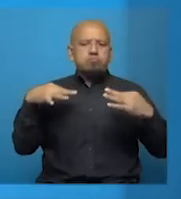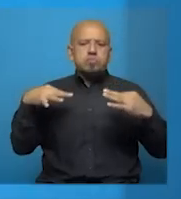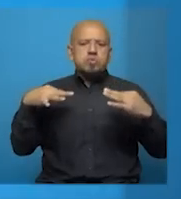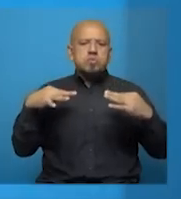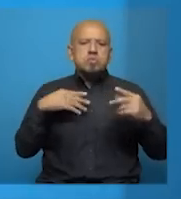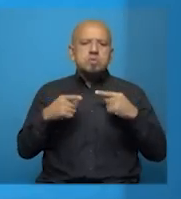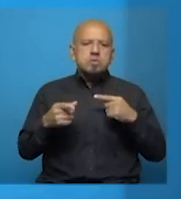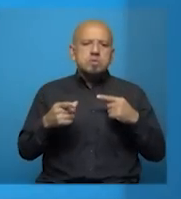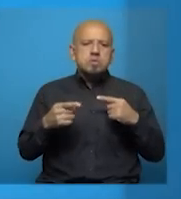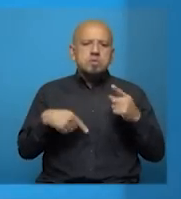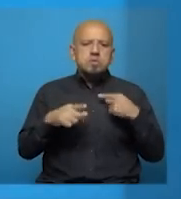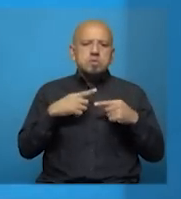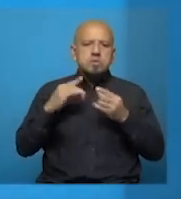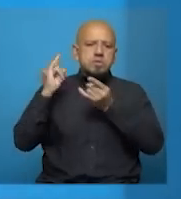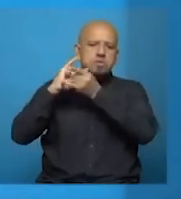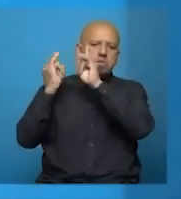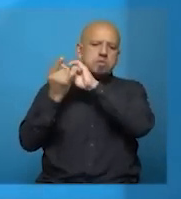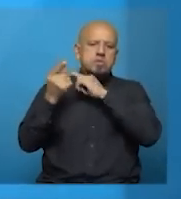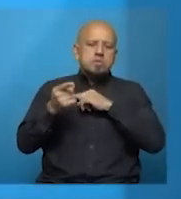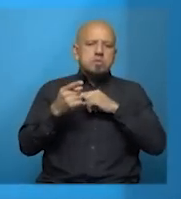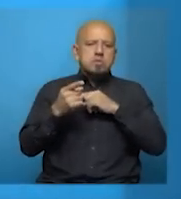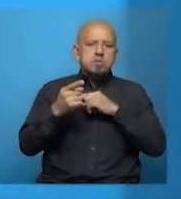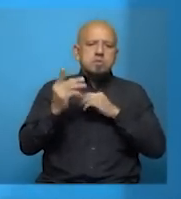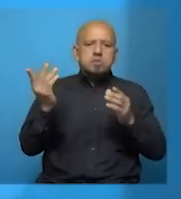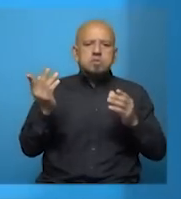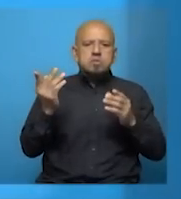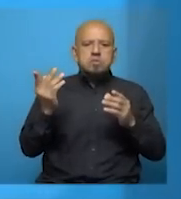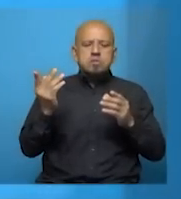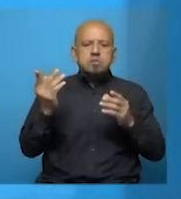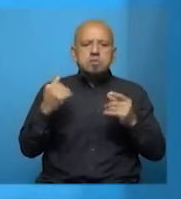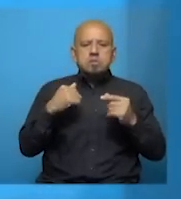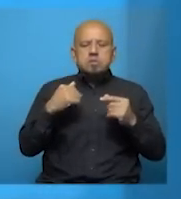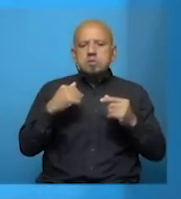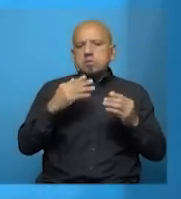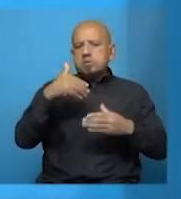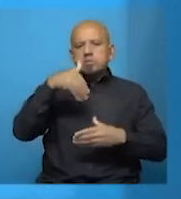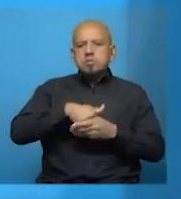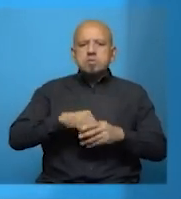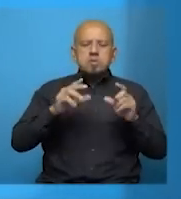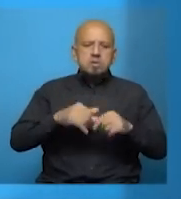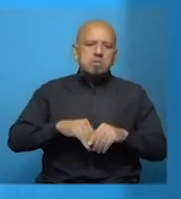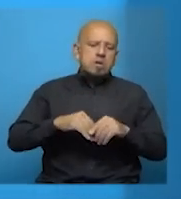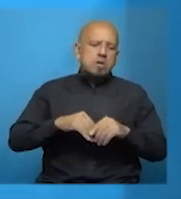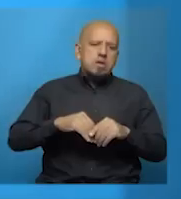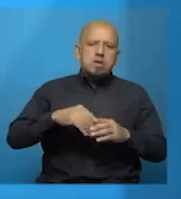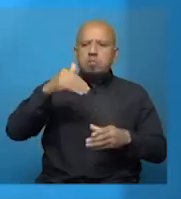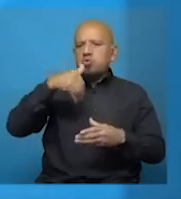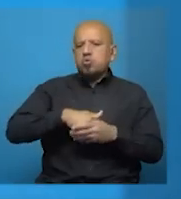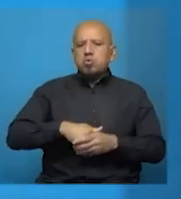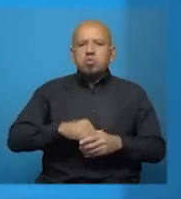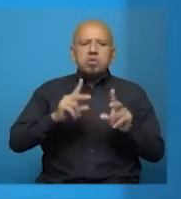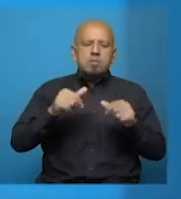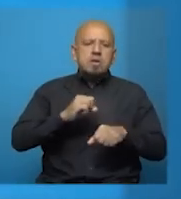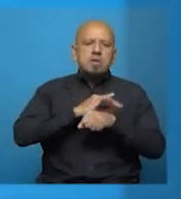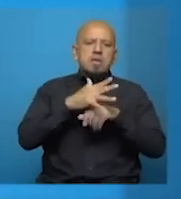uno mira en el Parlamento, el Frente Amplio ha votado las cuestiones vinculadas a la pandemia prácticamente el